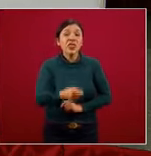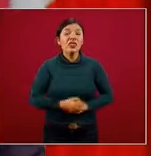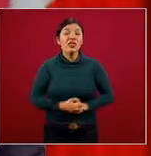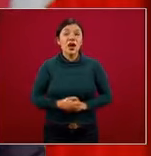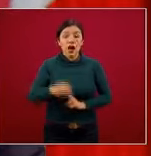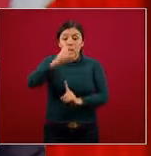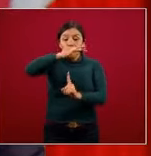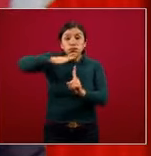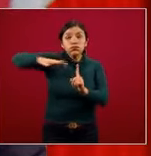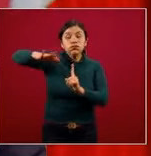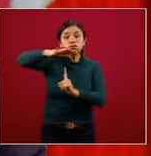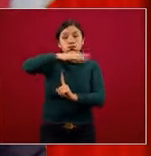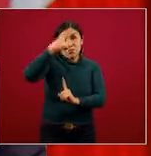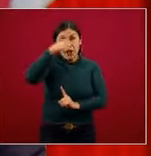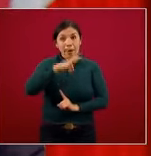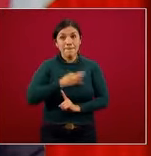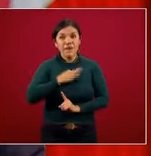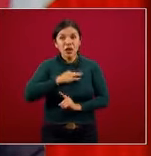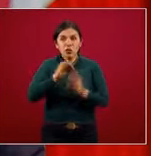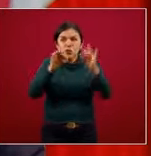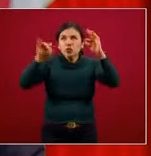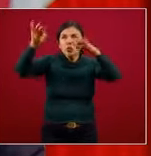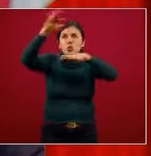las partículas del virus